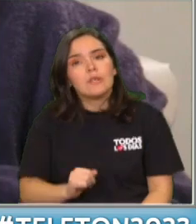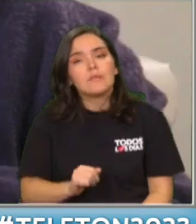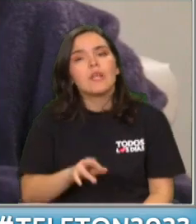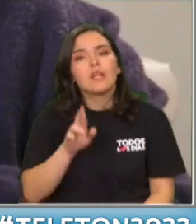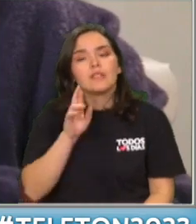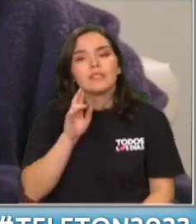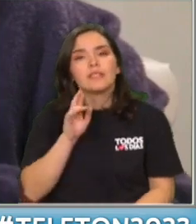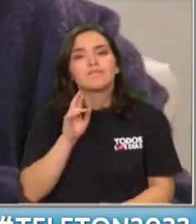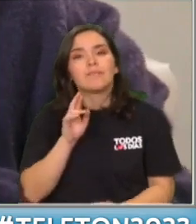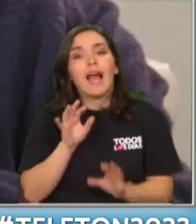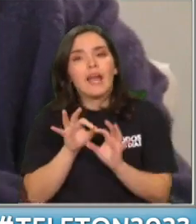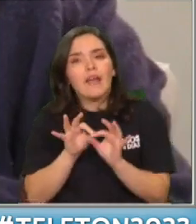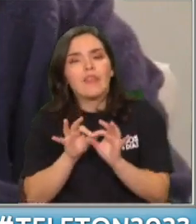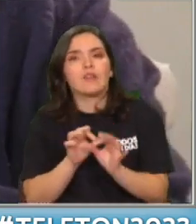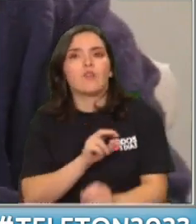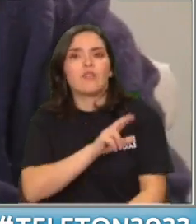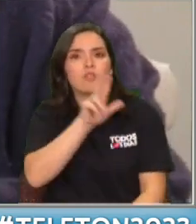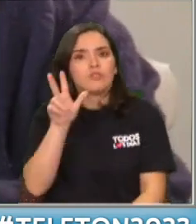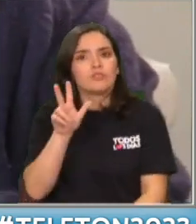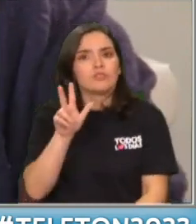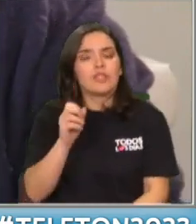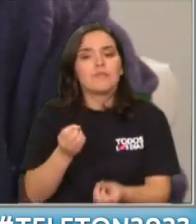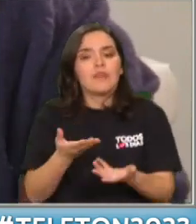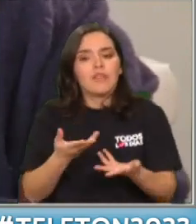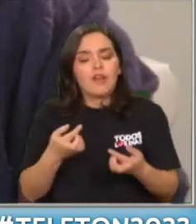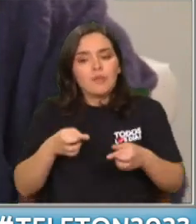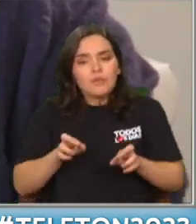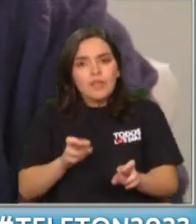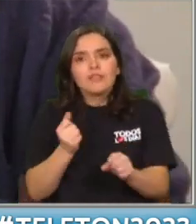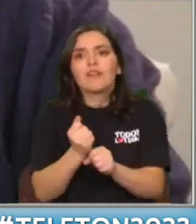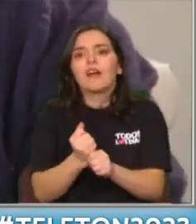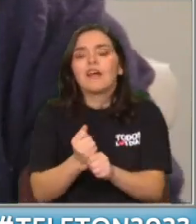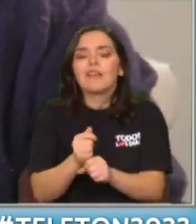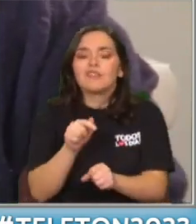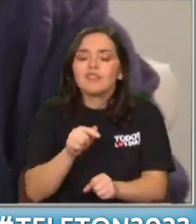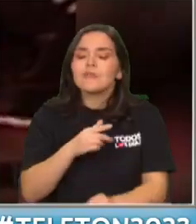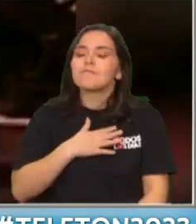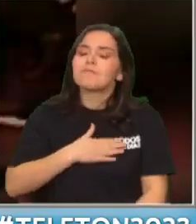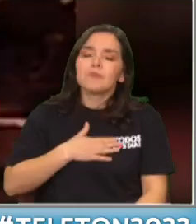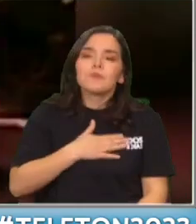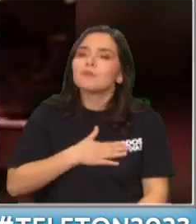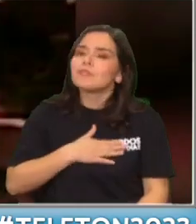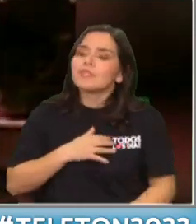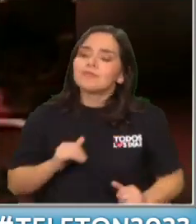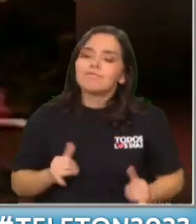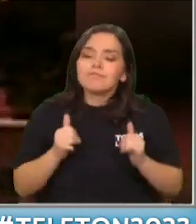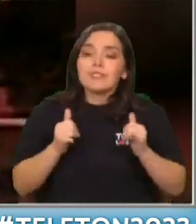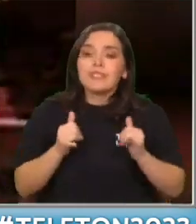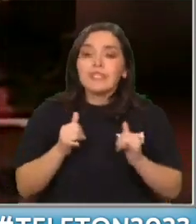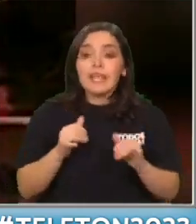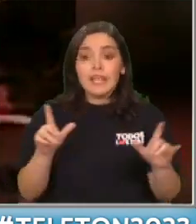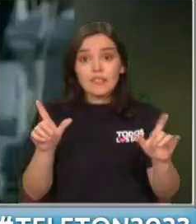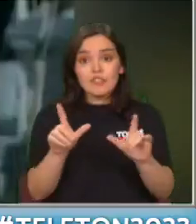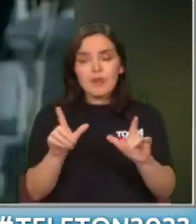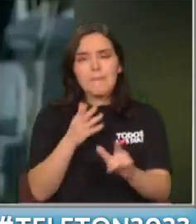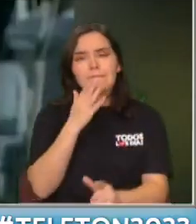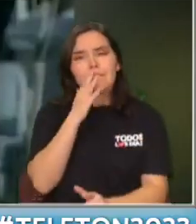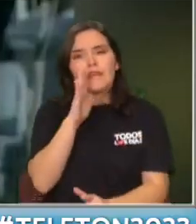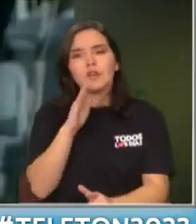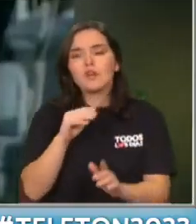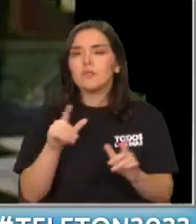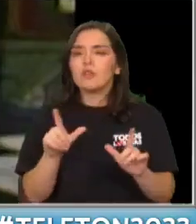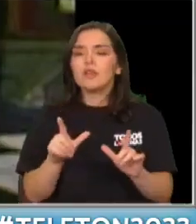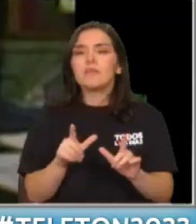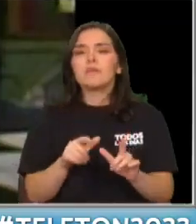agradezco a Dios que me dio la posibilidad de trabajar en algo que me gusta, que disfruto, y estar en la televisión en los mejores programas de más